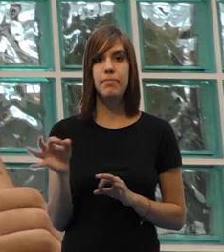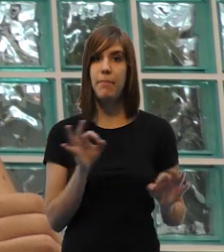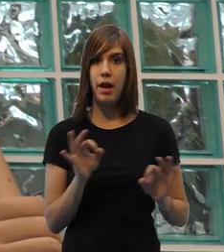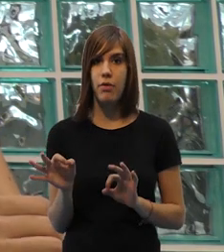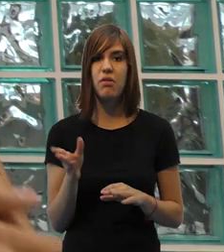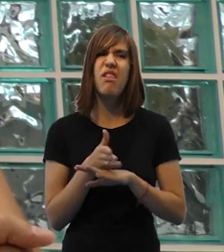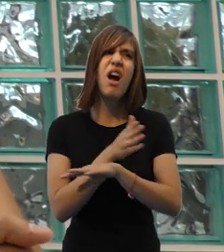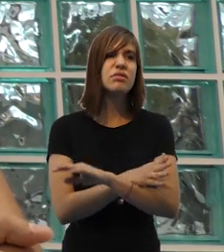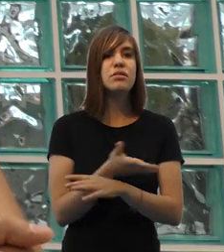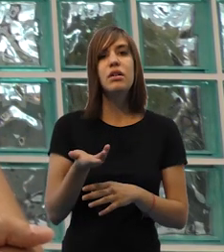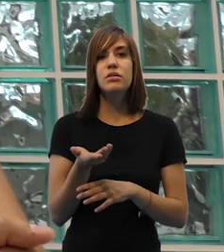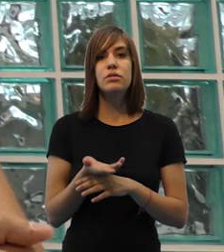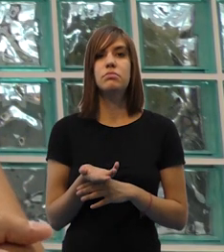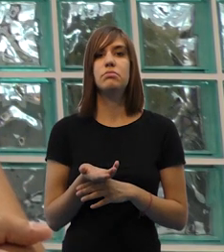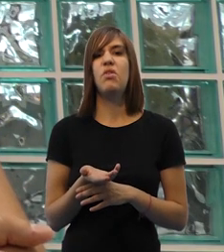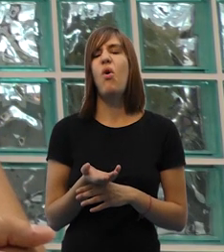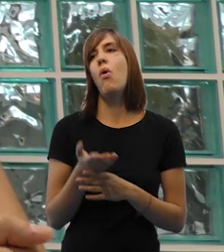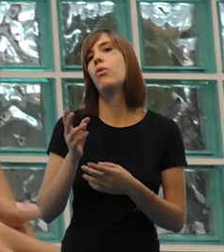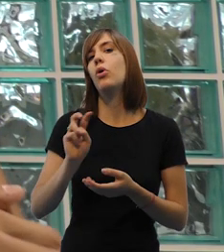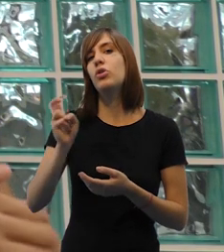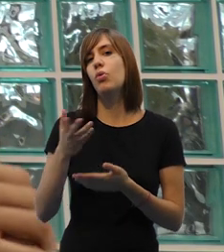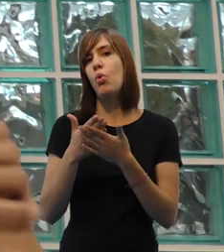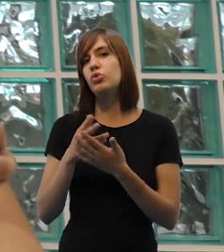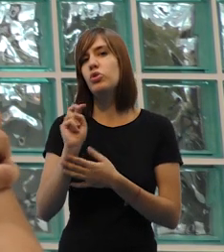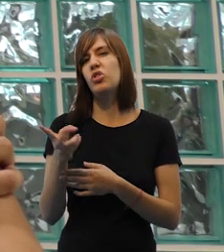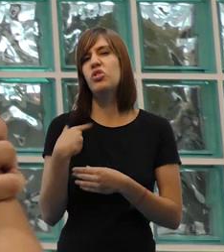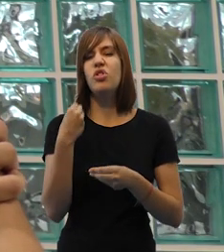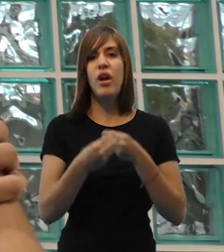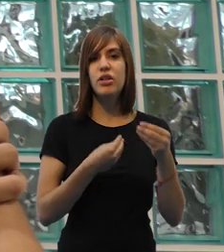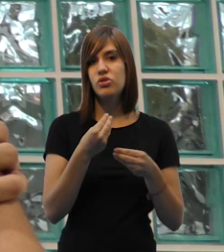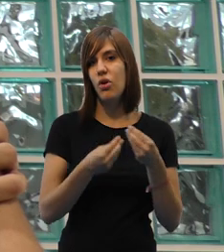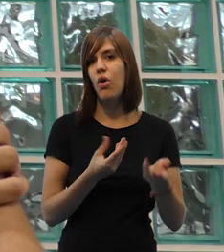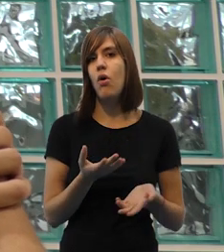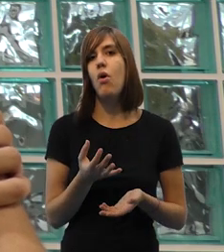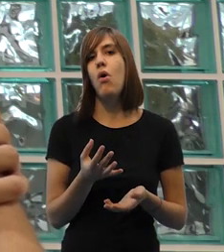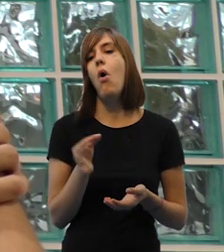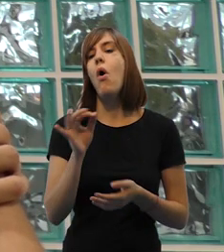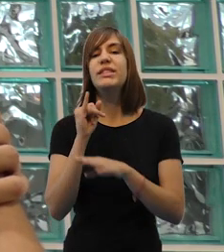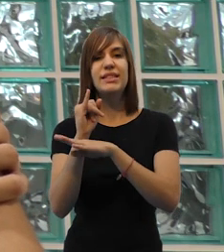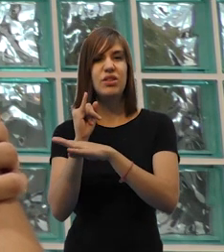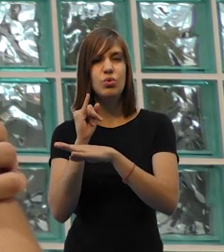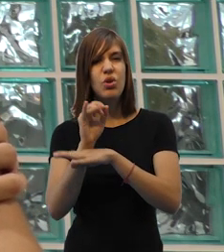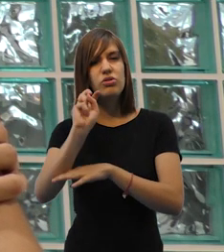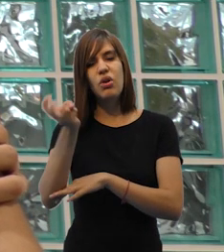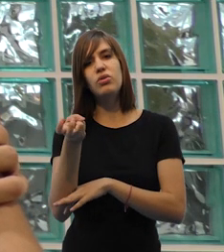antes cuando en otros cursos que he hecho y en otros institutos y